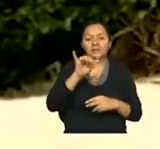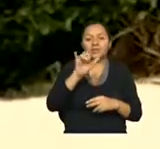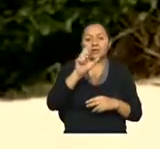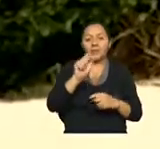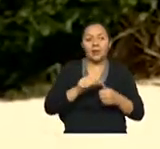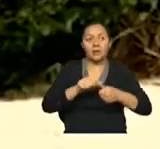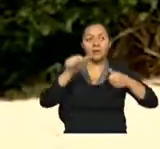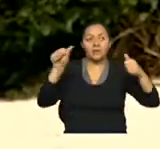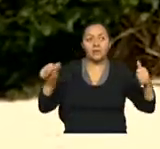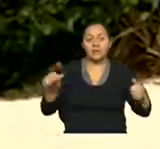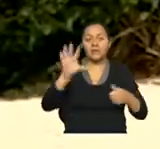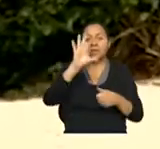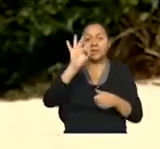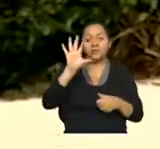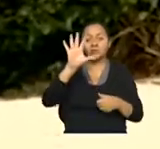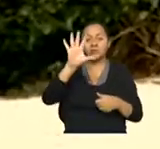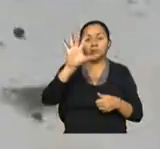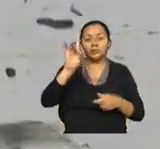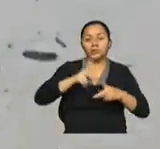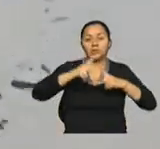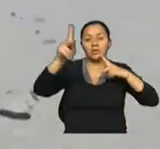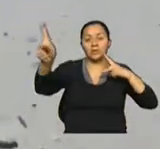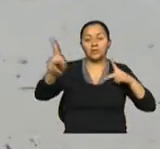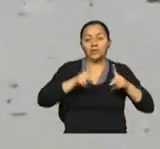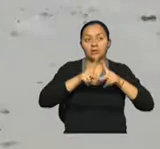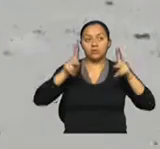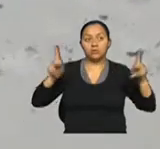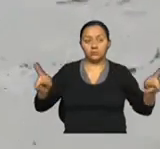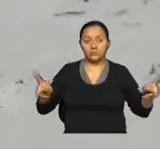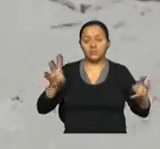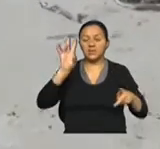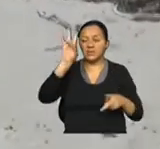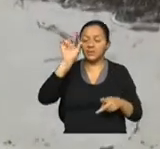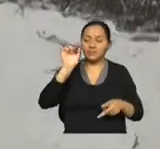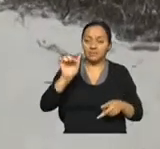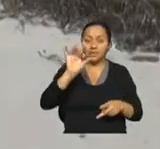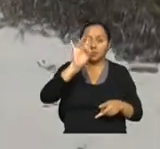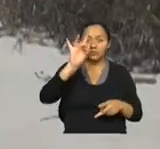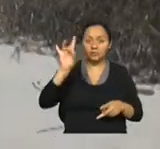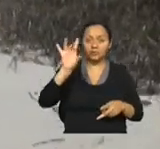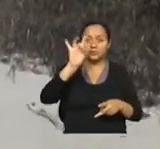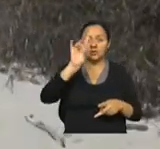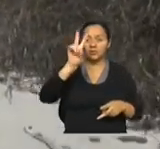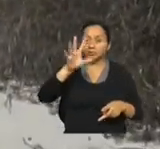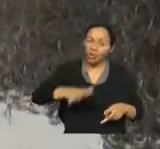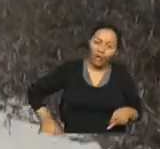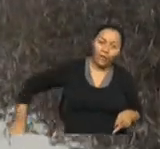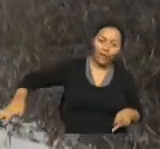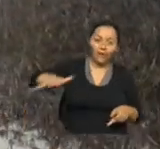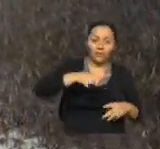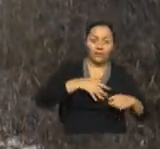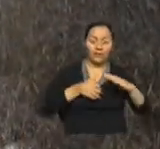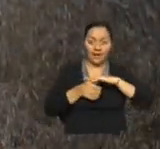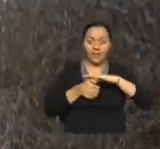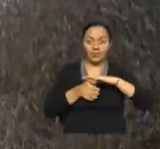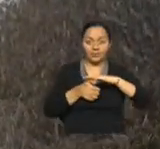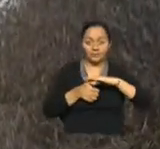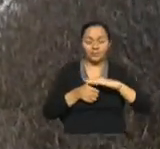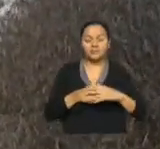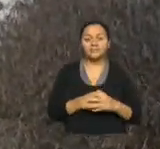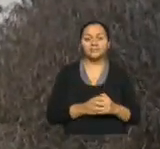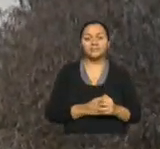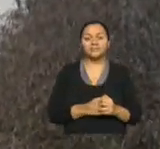en 558 kilómetros cuadrados de los 7.882 kilómetros del total de la superficie terrestre